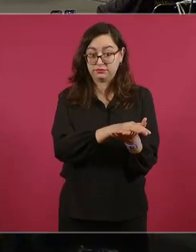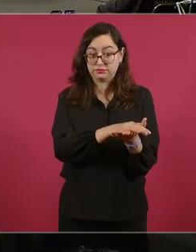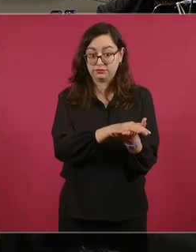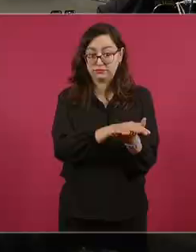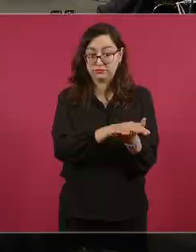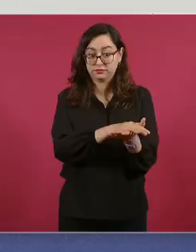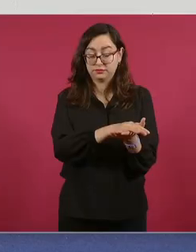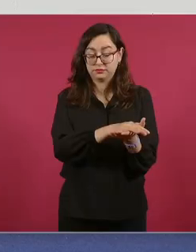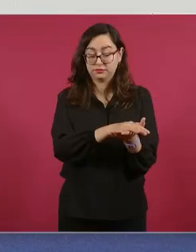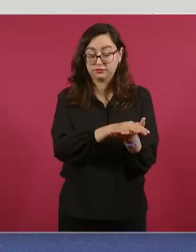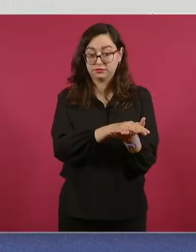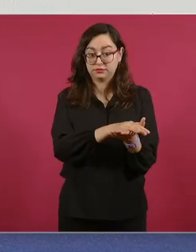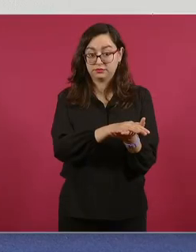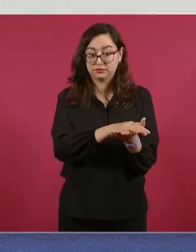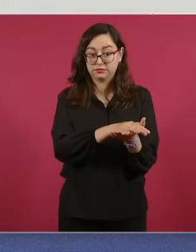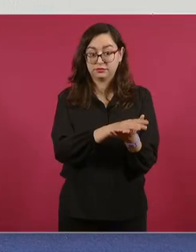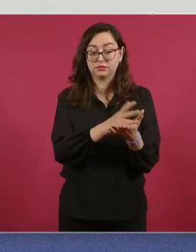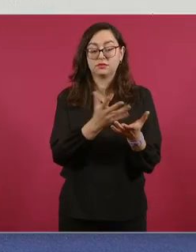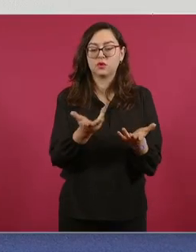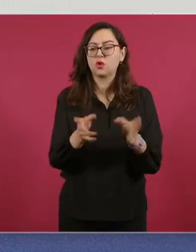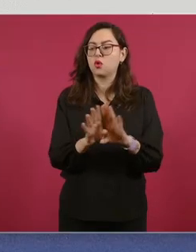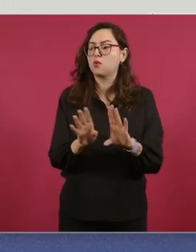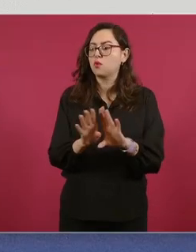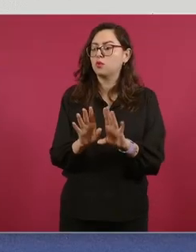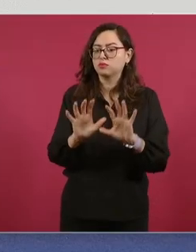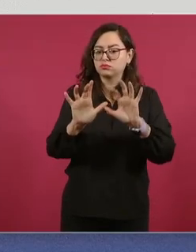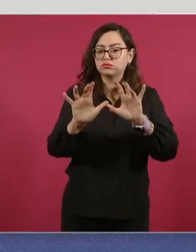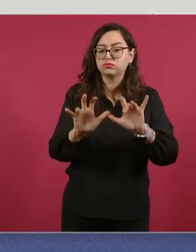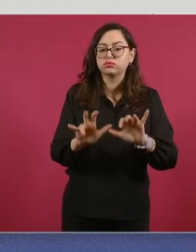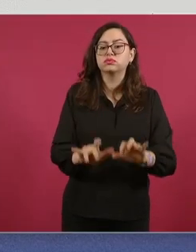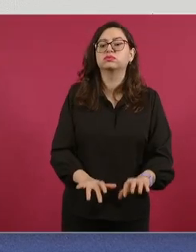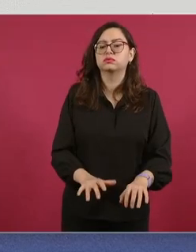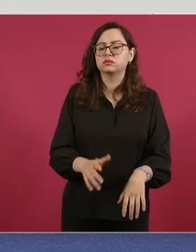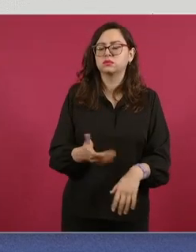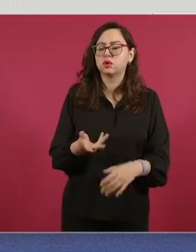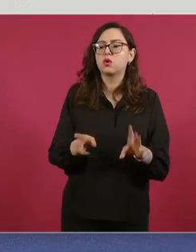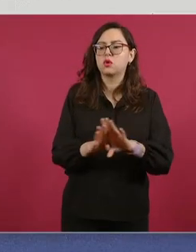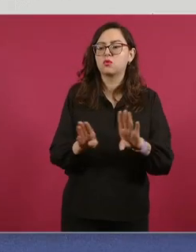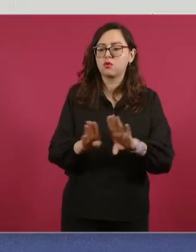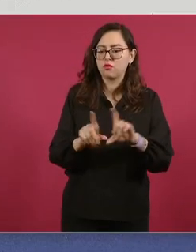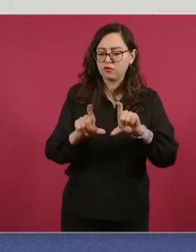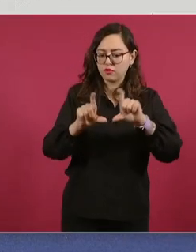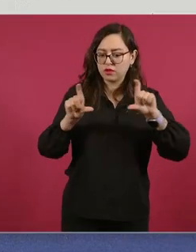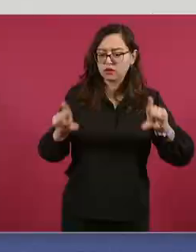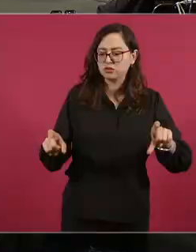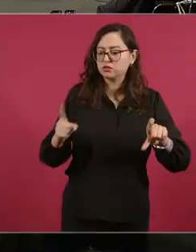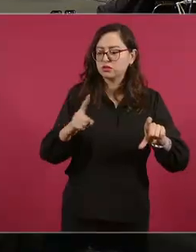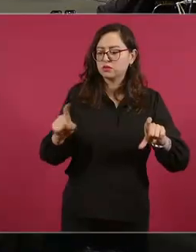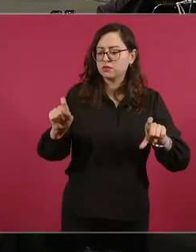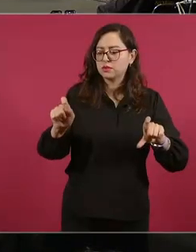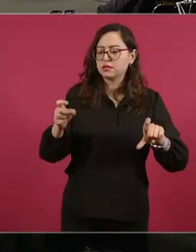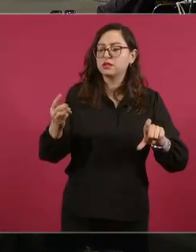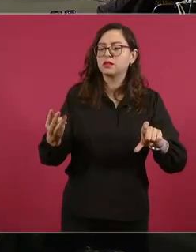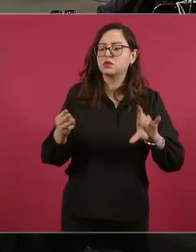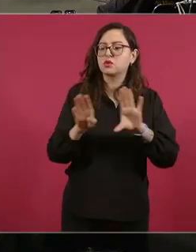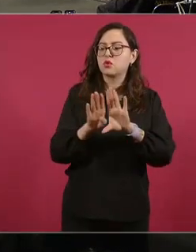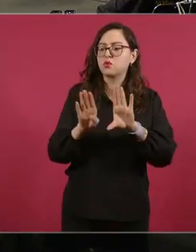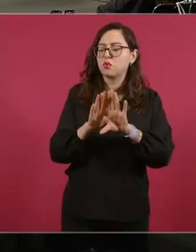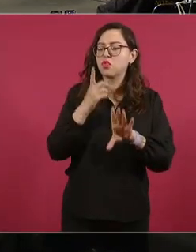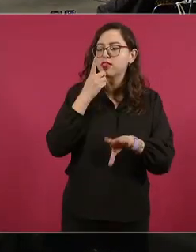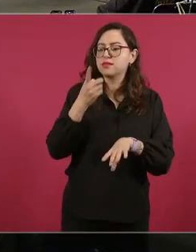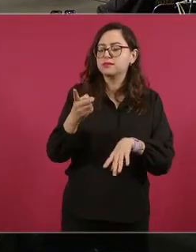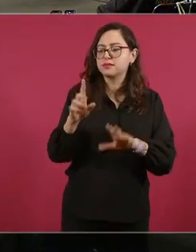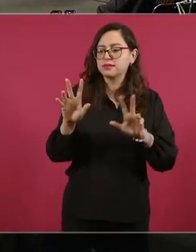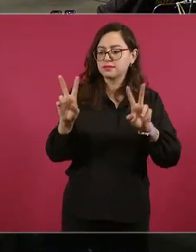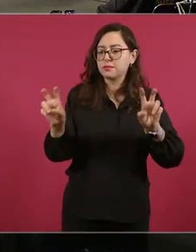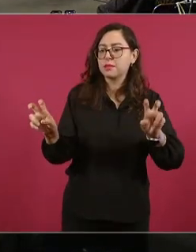a ver cuál es la redacción del artículo de la fracción del 123, lo tienen ahí